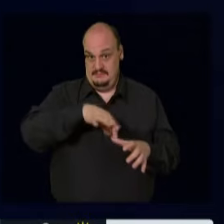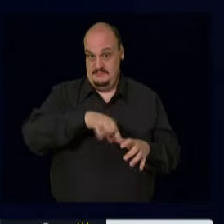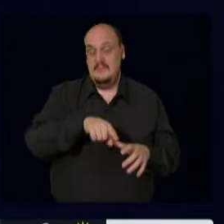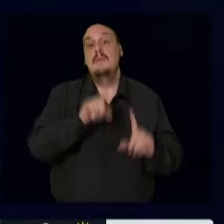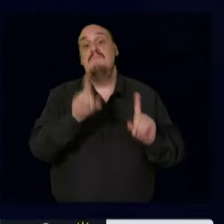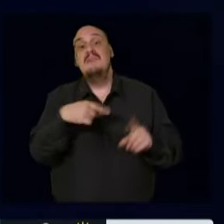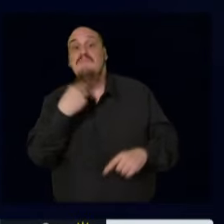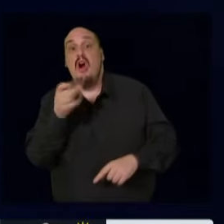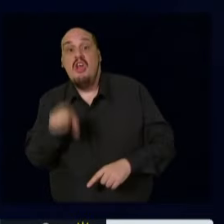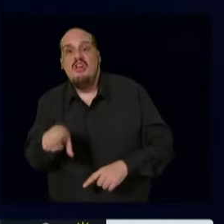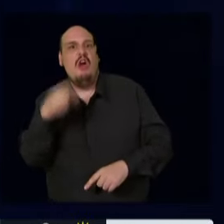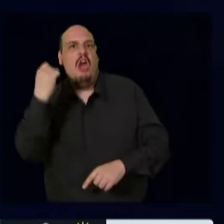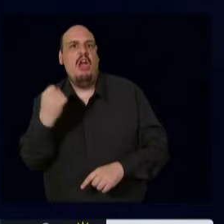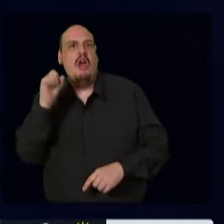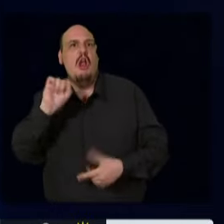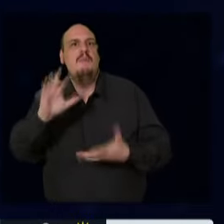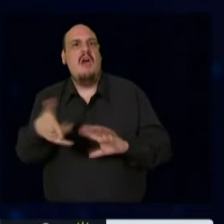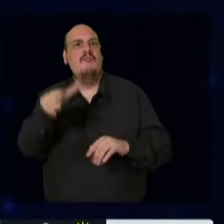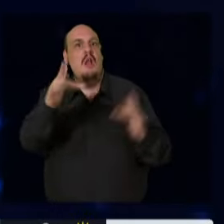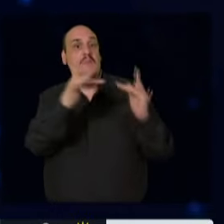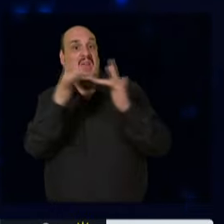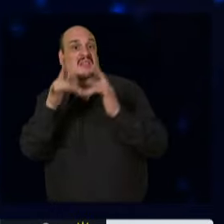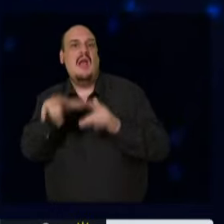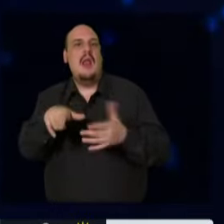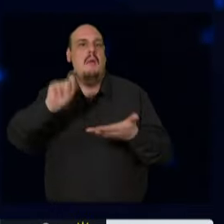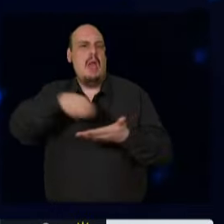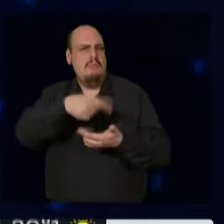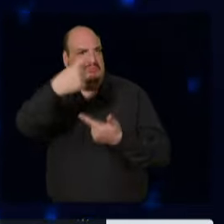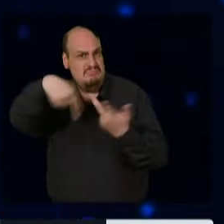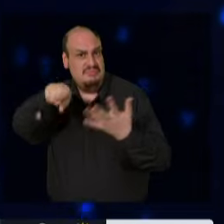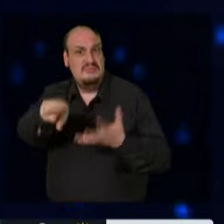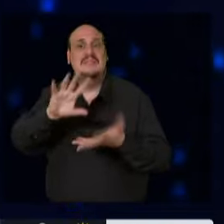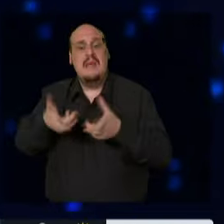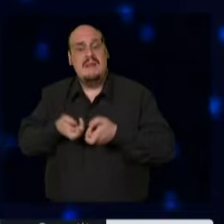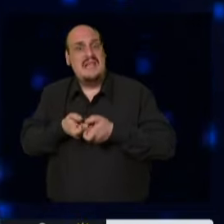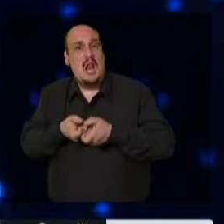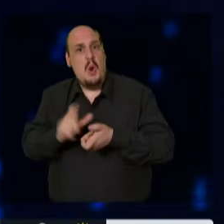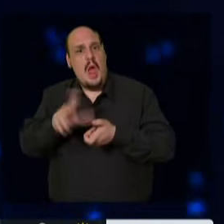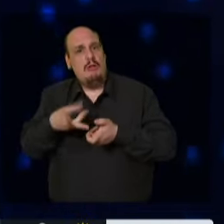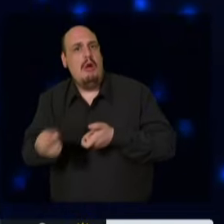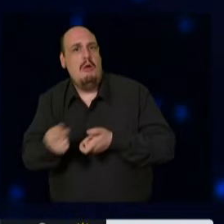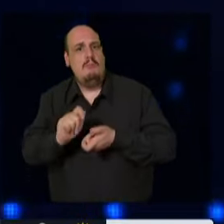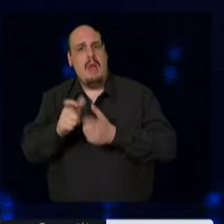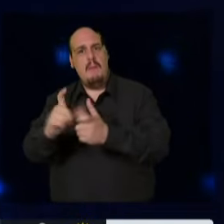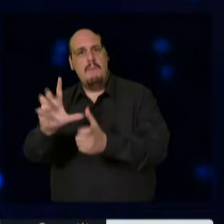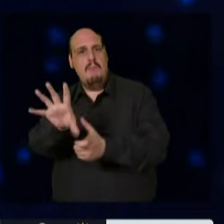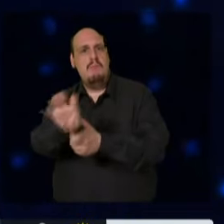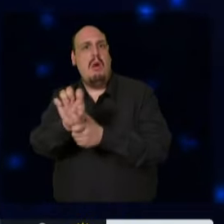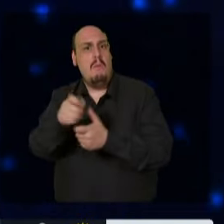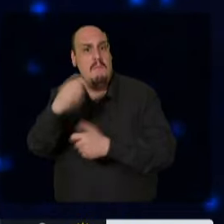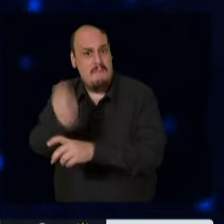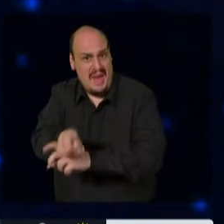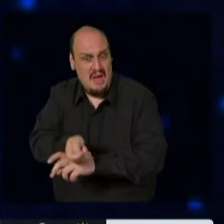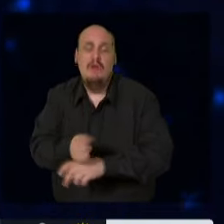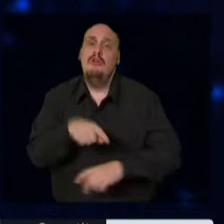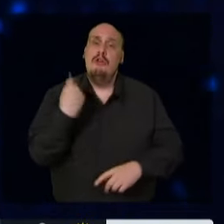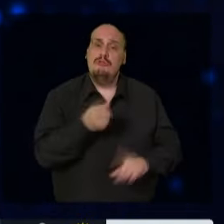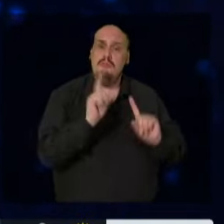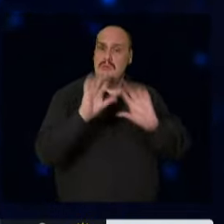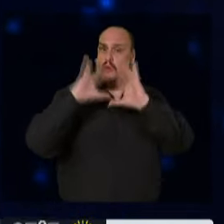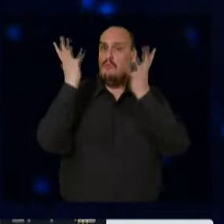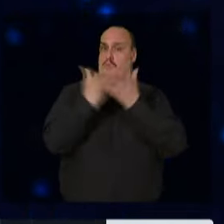plantean en su economía de plataforma la posibilidad de comerciar con el celular o con la tarjeta, lo vamos a hacer de manera global